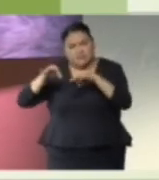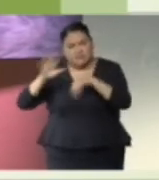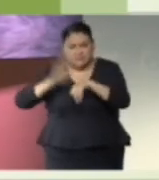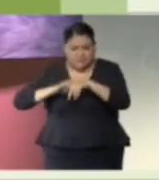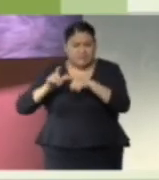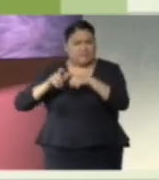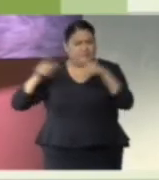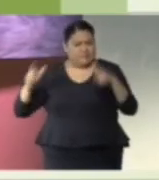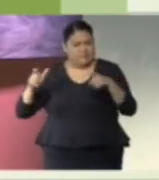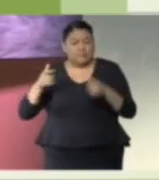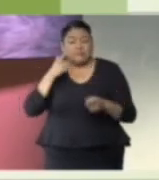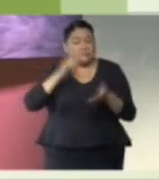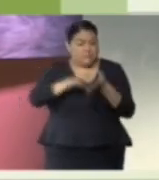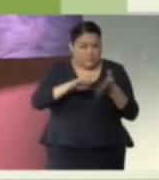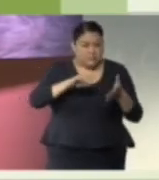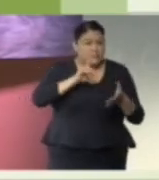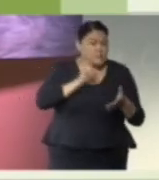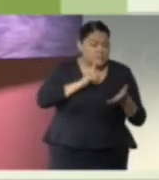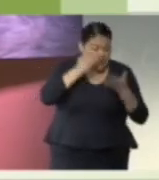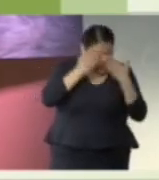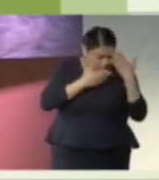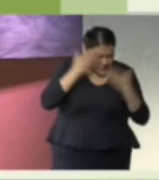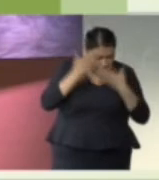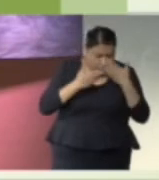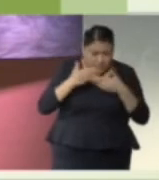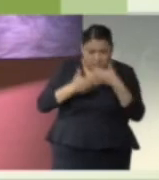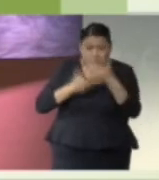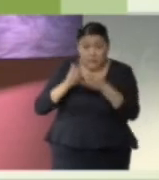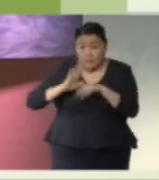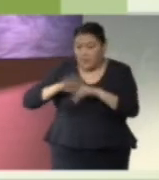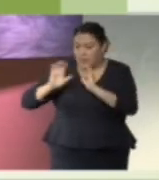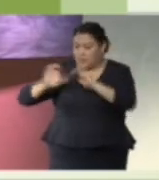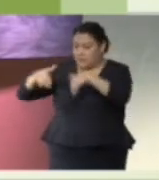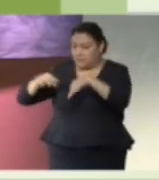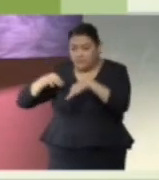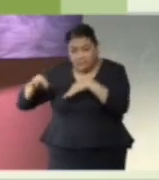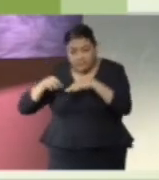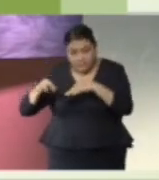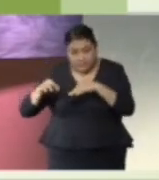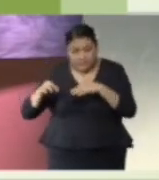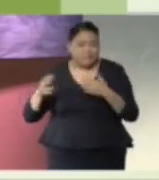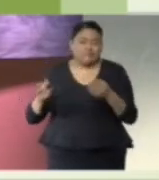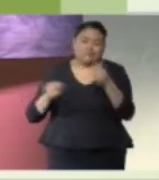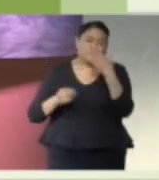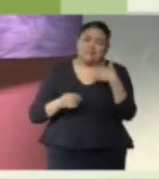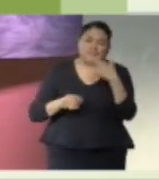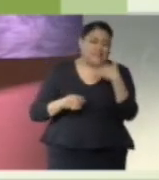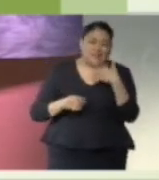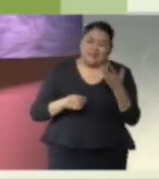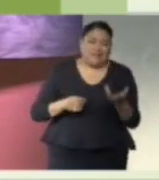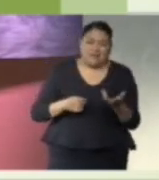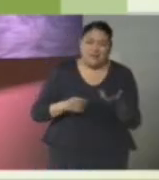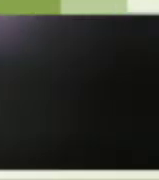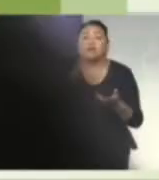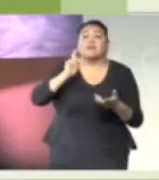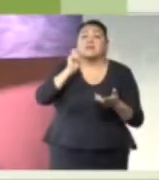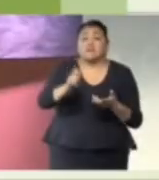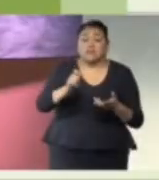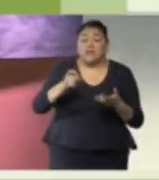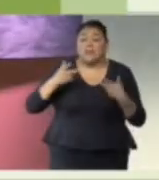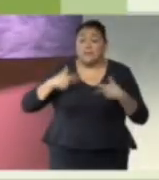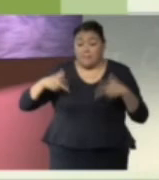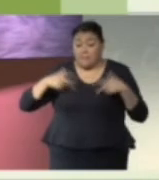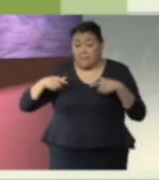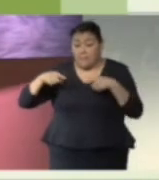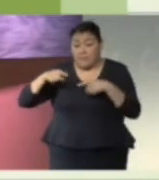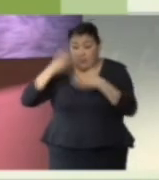que esto no significa que haya más personas en el nivel de educación superior, significa solamente que de las personas que están